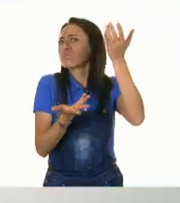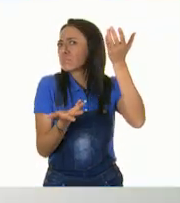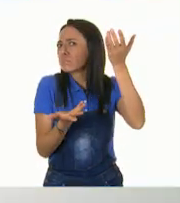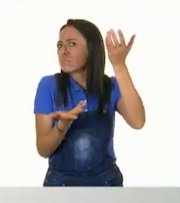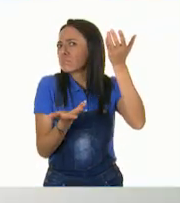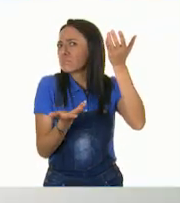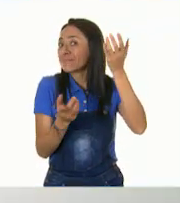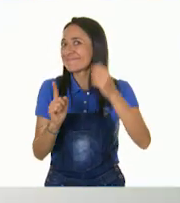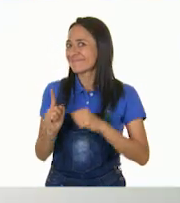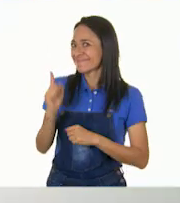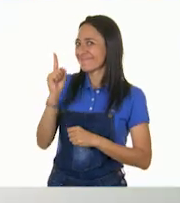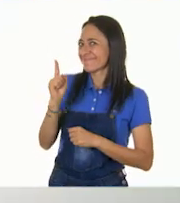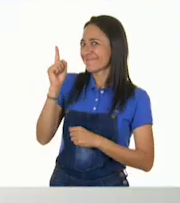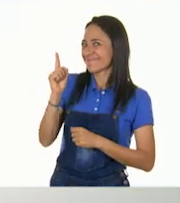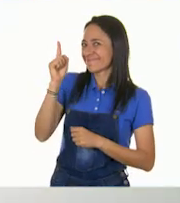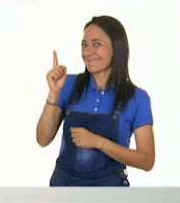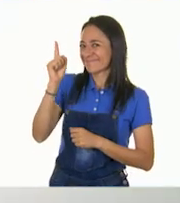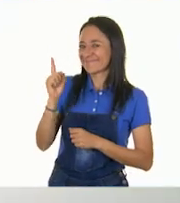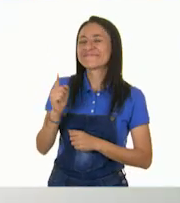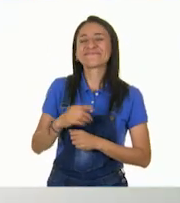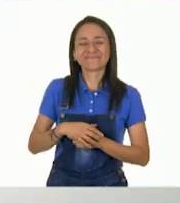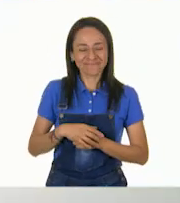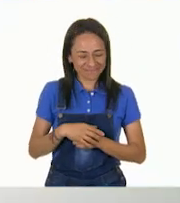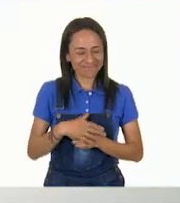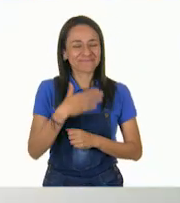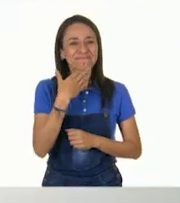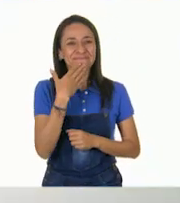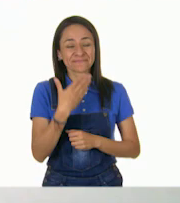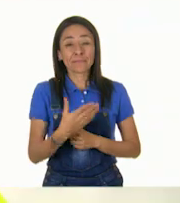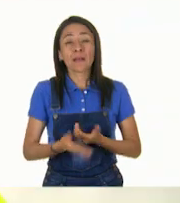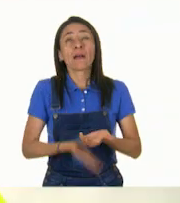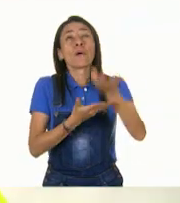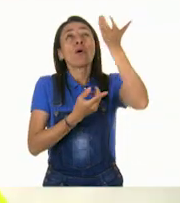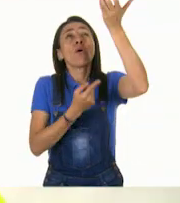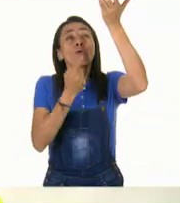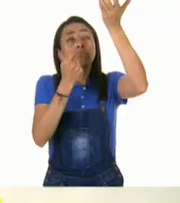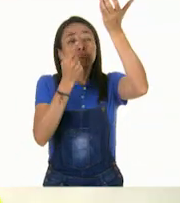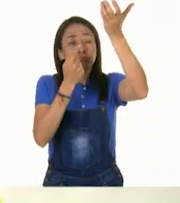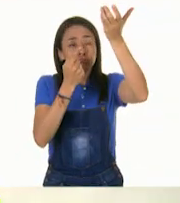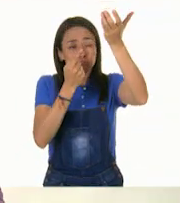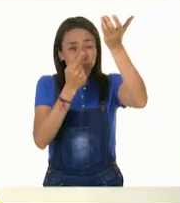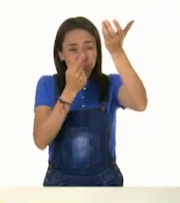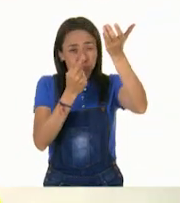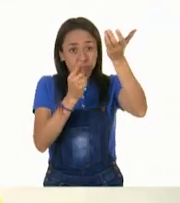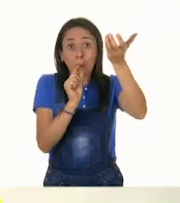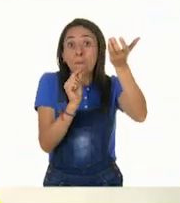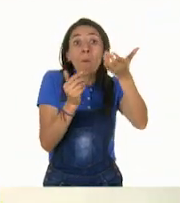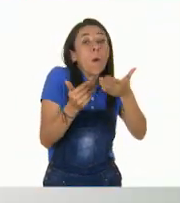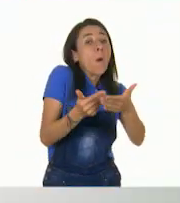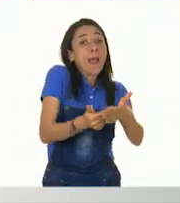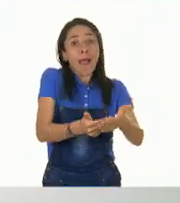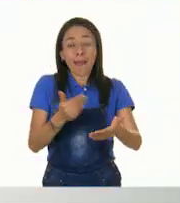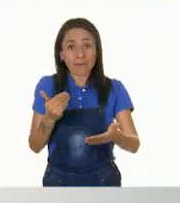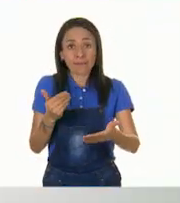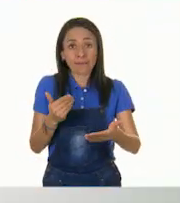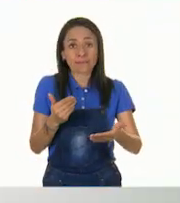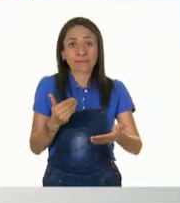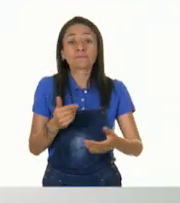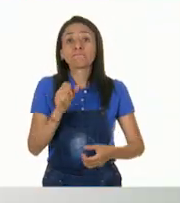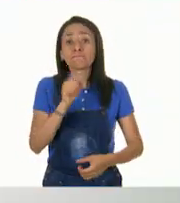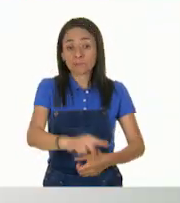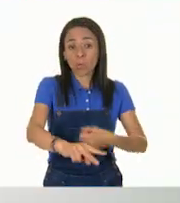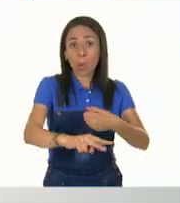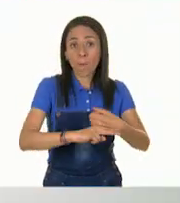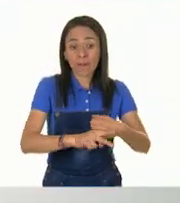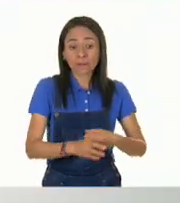arriba muy bien antes de que baje el globo tenemos que mover el paso hacia adelante a ver nos